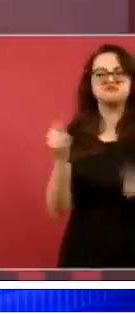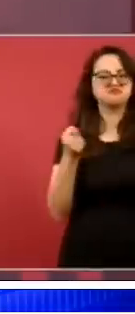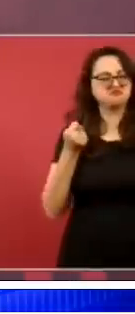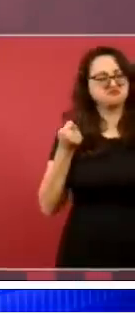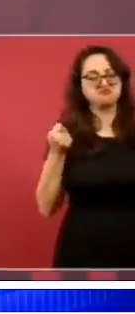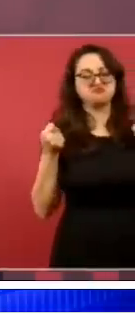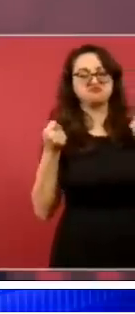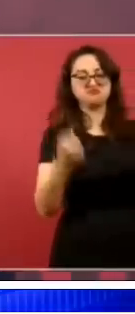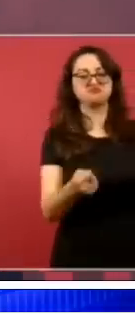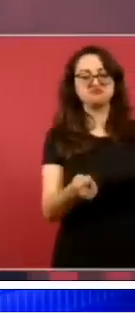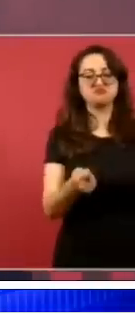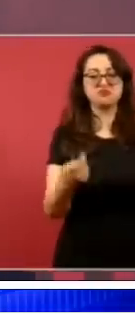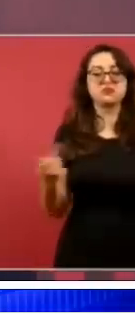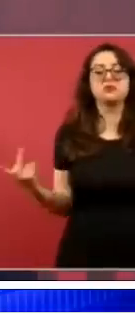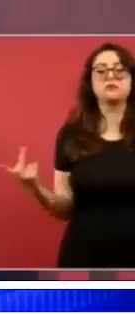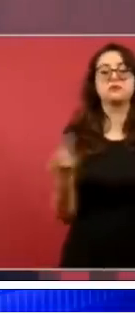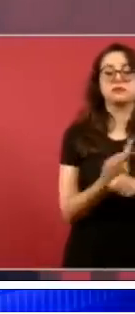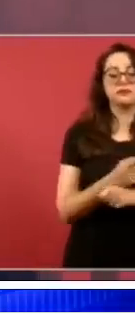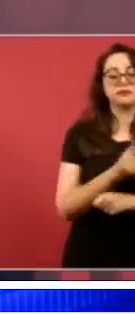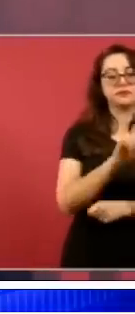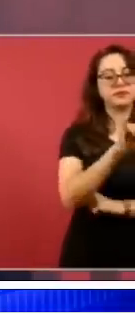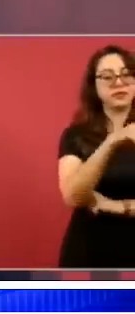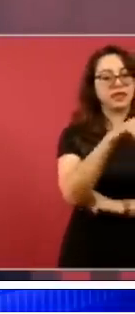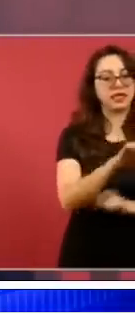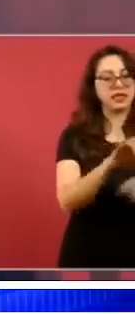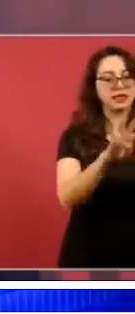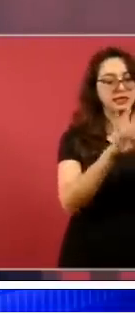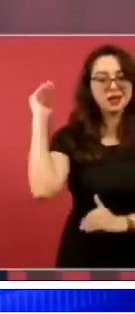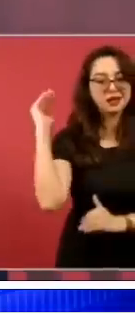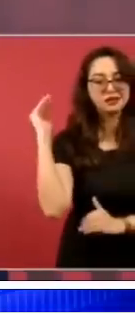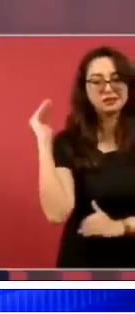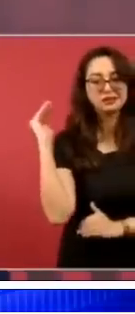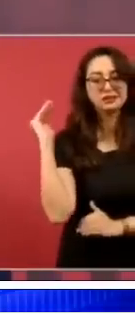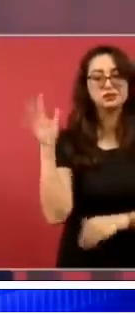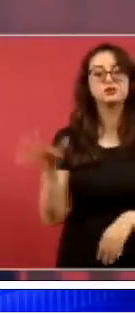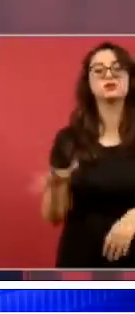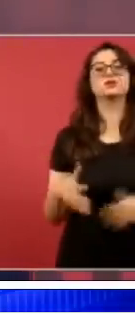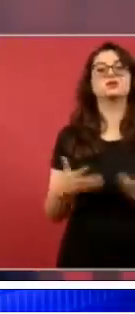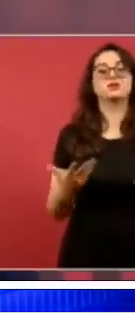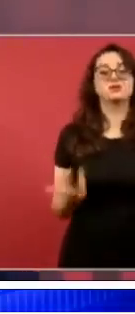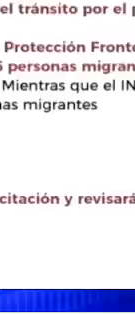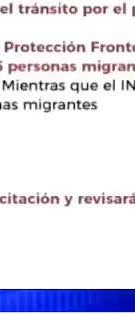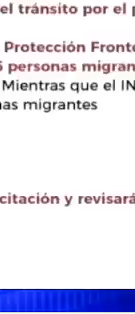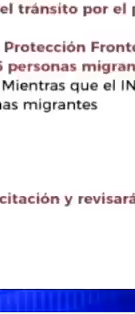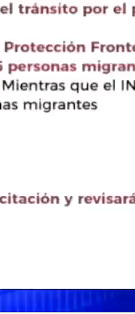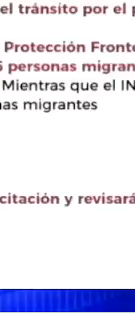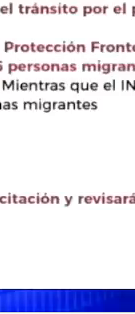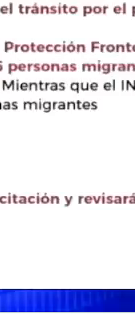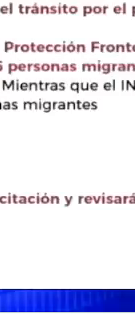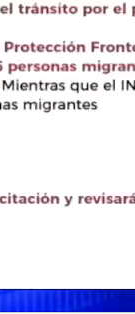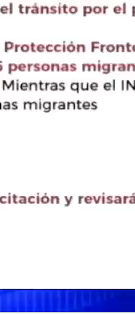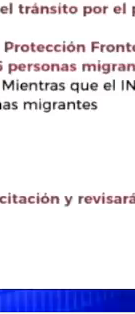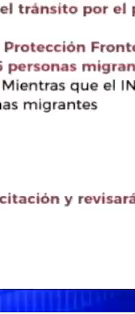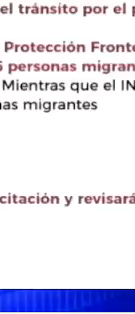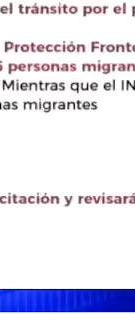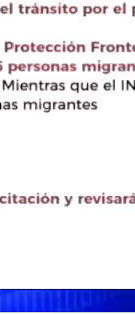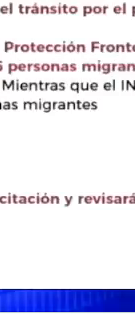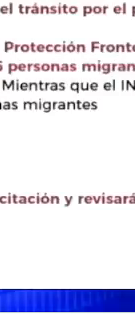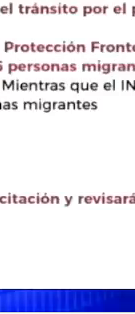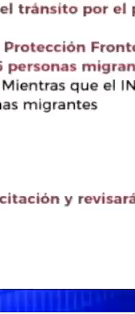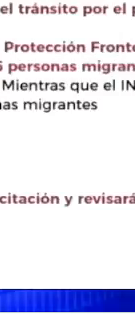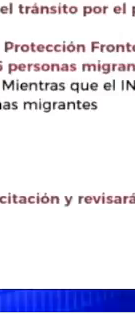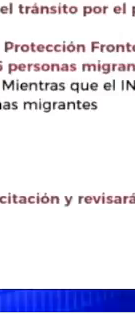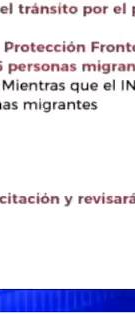el presidente aprovechó para desmentir el amarillismo de Jorge Ramos, que esperaba una gran catástrofe que no se dio en la frontera